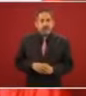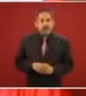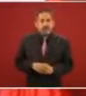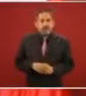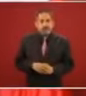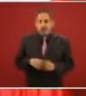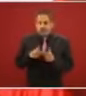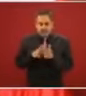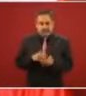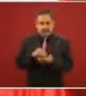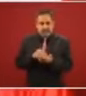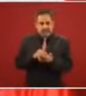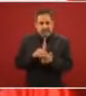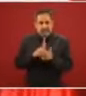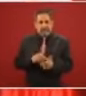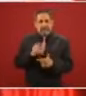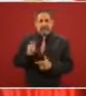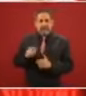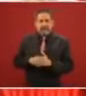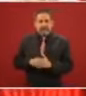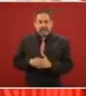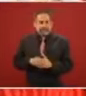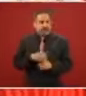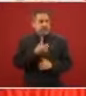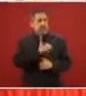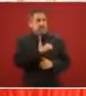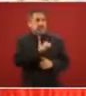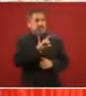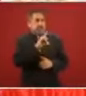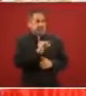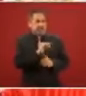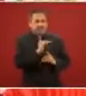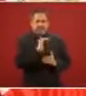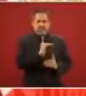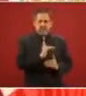siga habiendo una inflación baja,